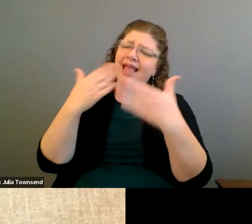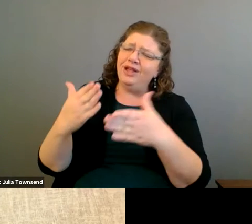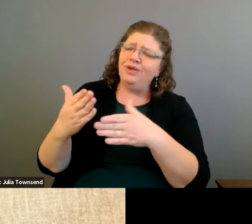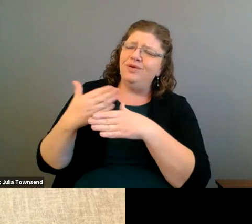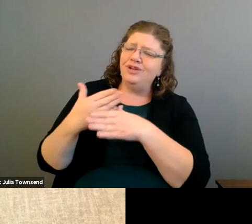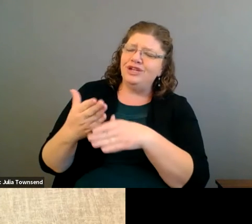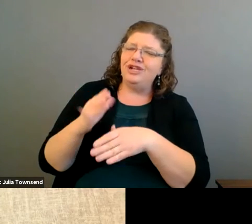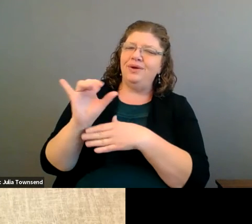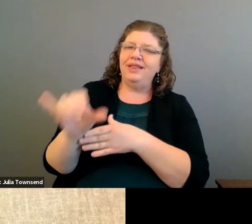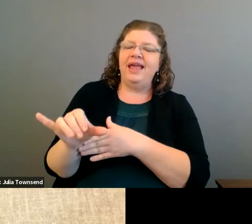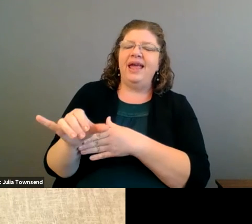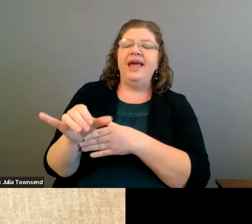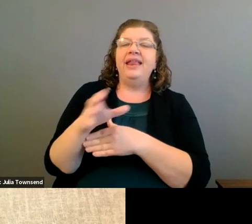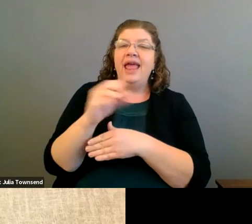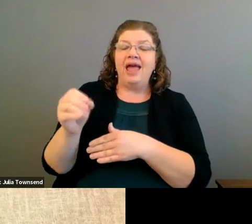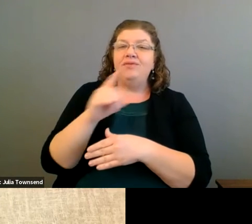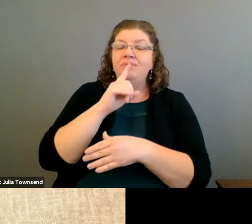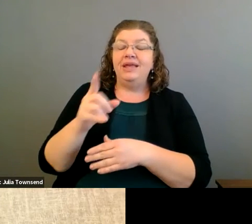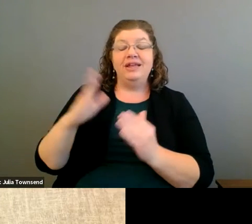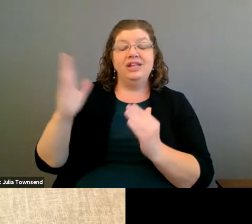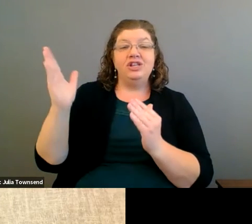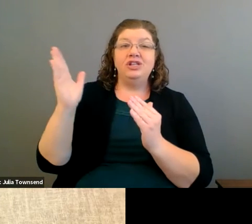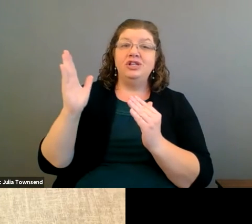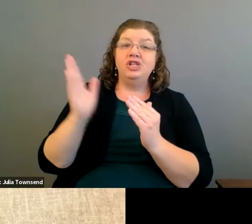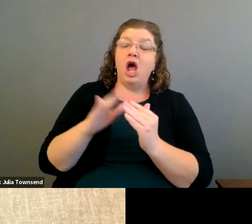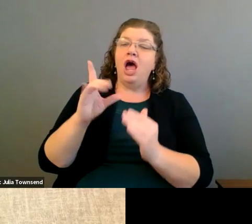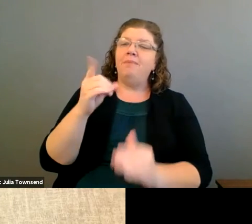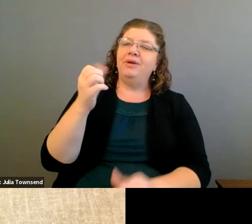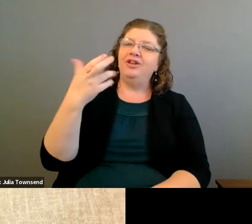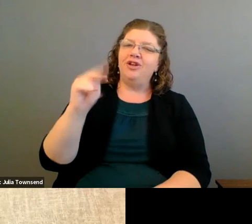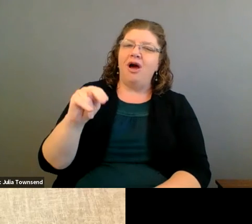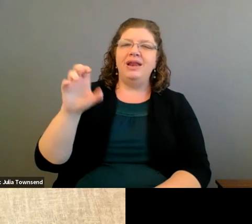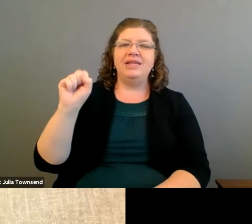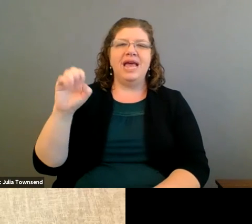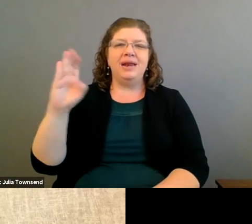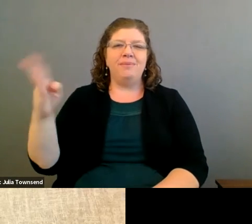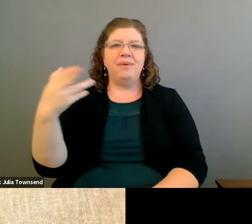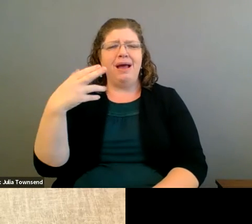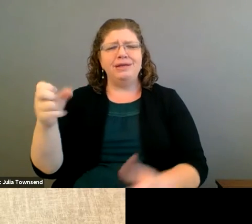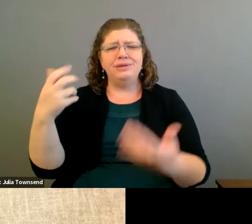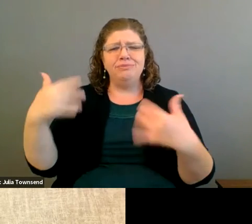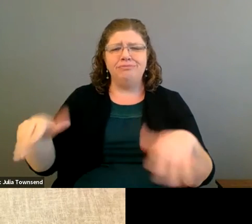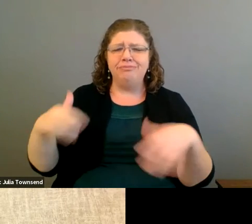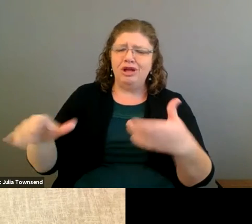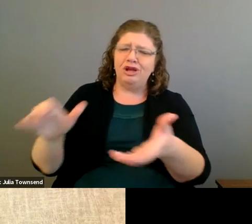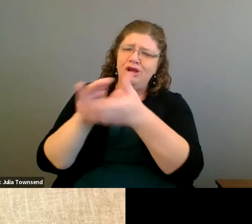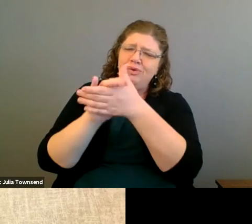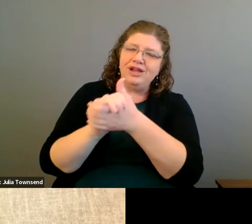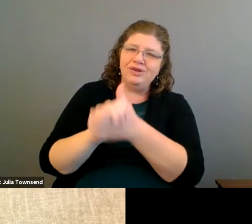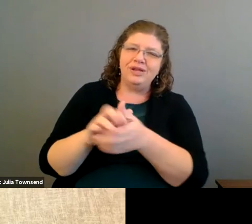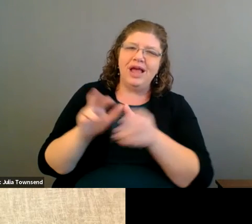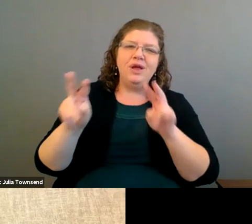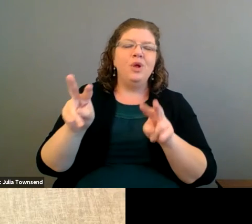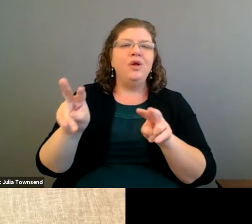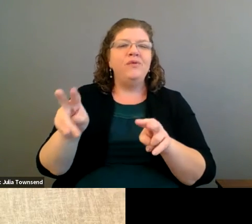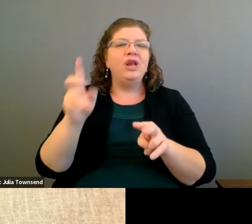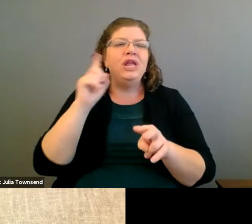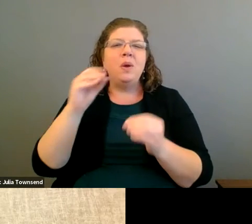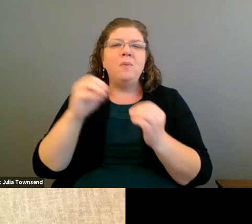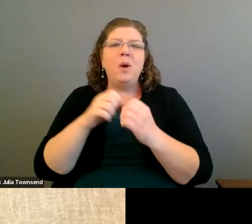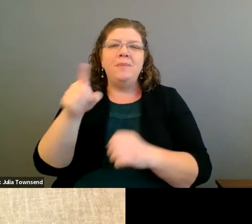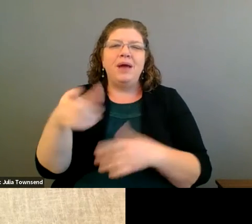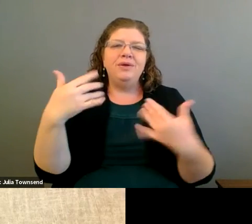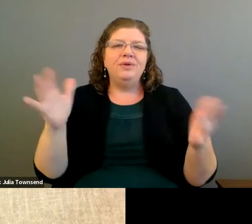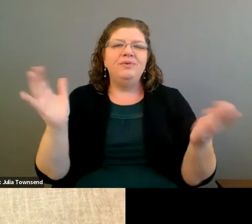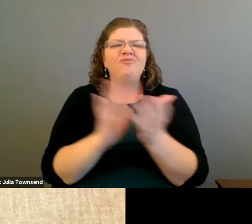Gracias por compartir esto con nosotros y por ser un don en Santa Barbara High School. Muchas felicidades y esperamos conocer